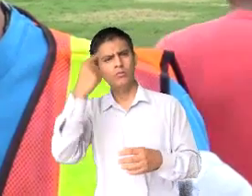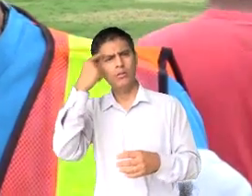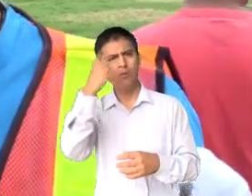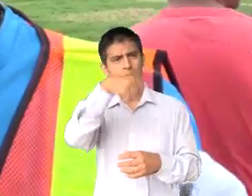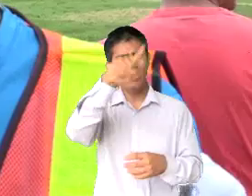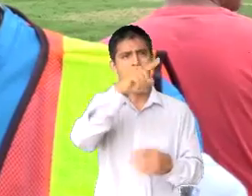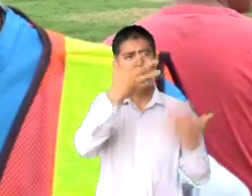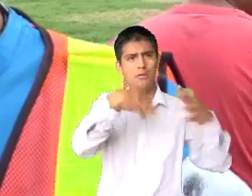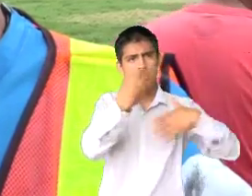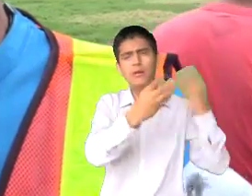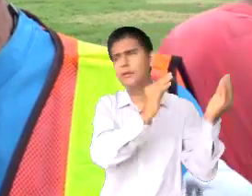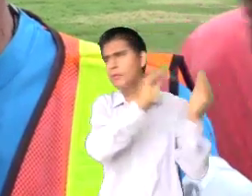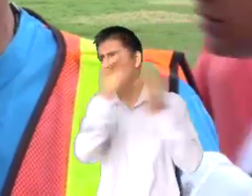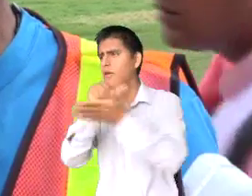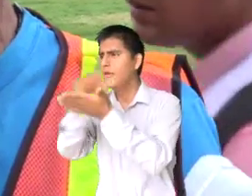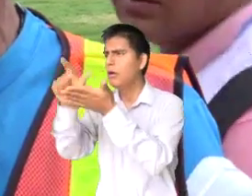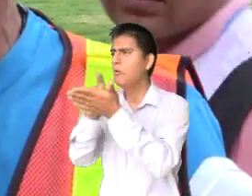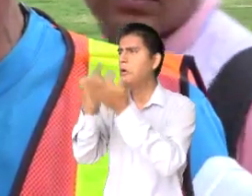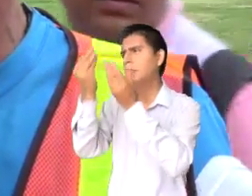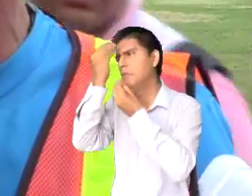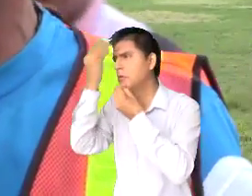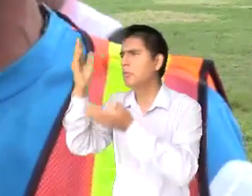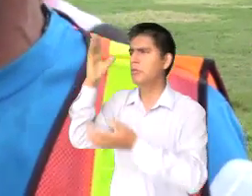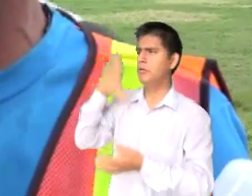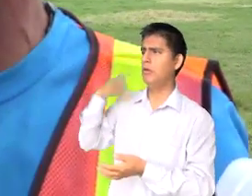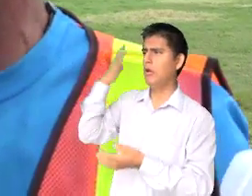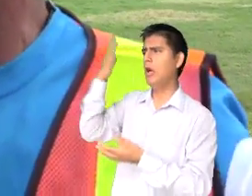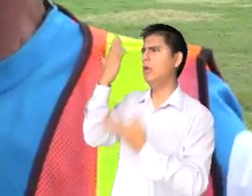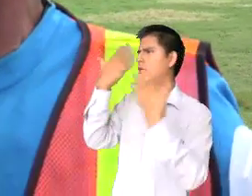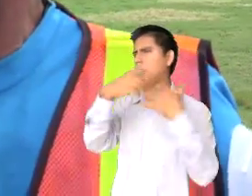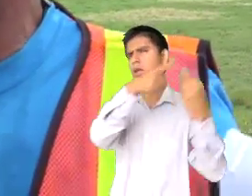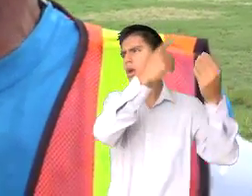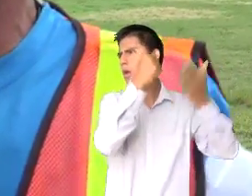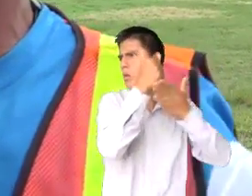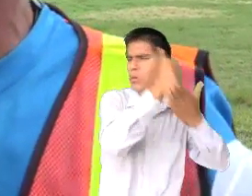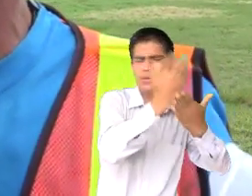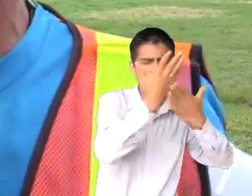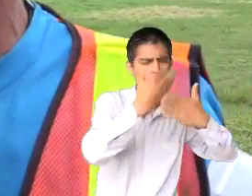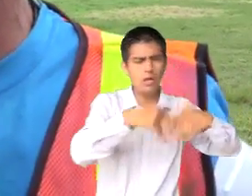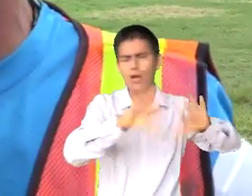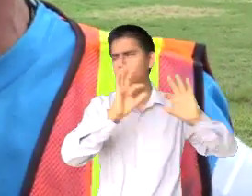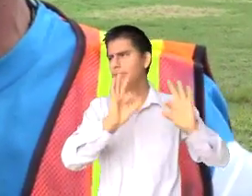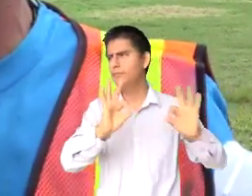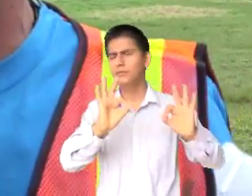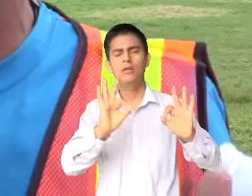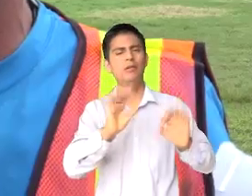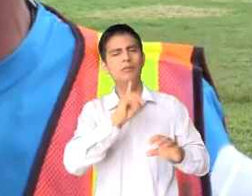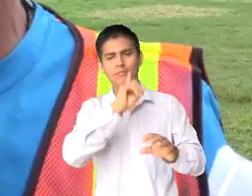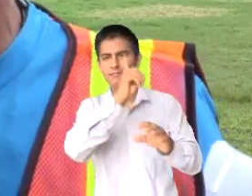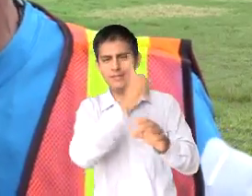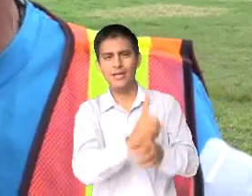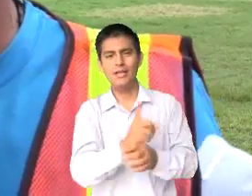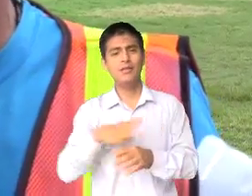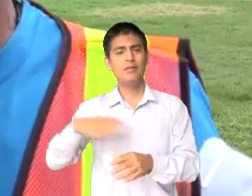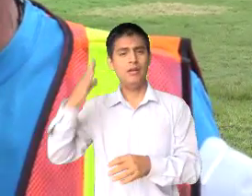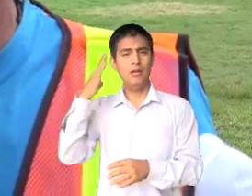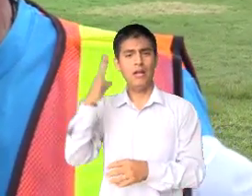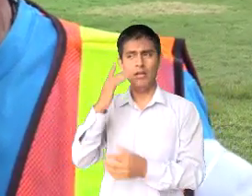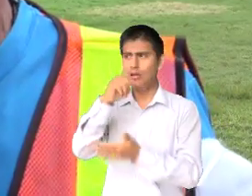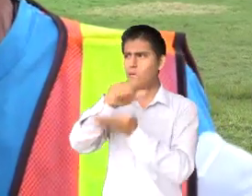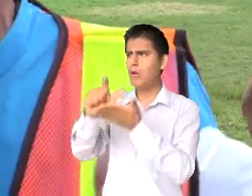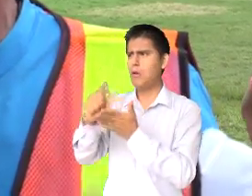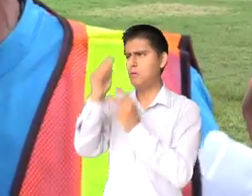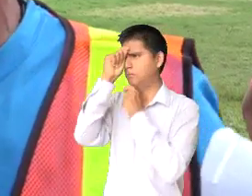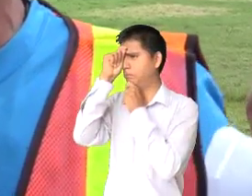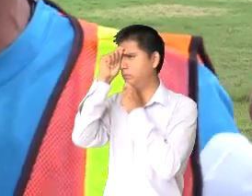decir, señor alcalde, la misión fue cumplida y sobrecumplida. El señor alcalde, tengo entendido, de Lago Agrio, mi respeto, mi